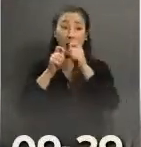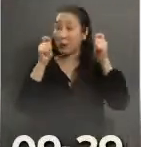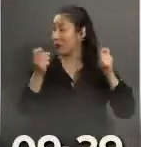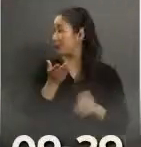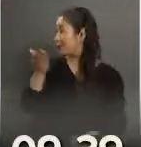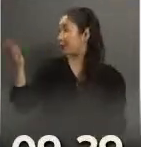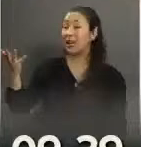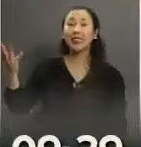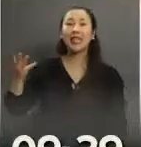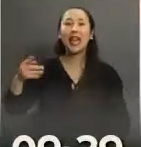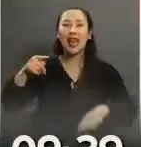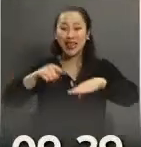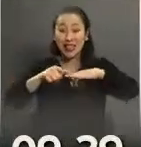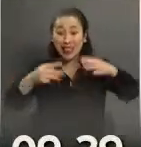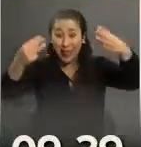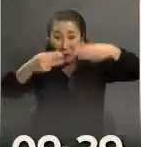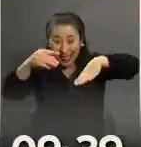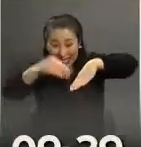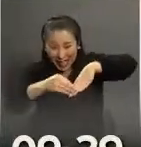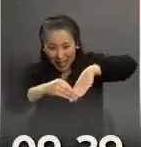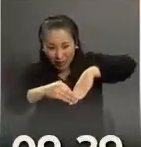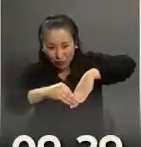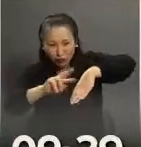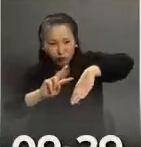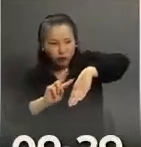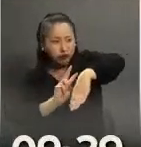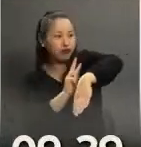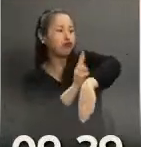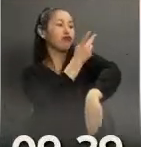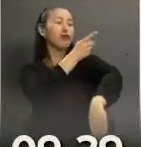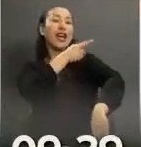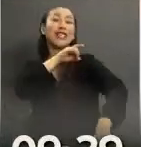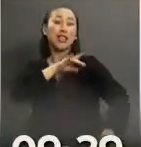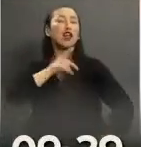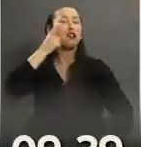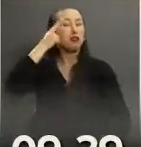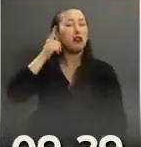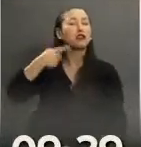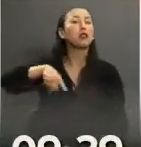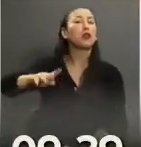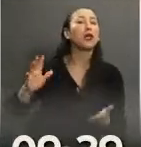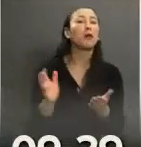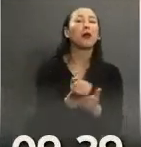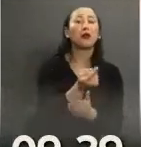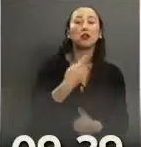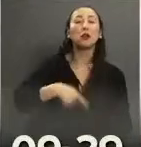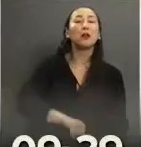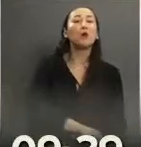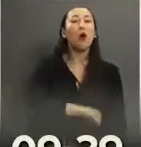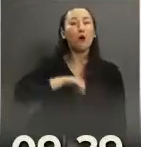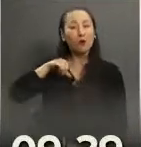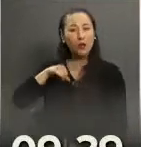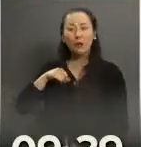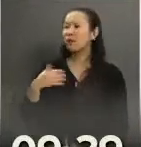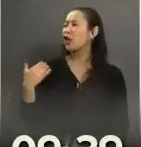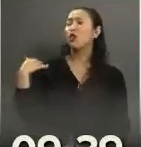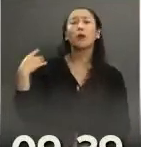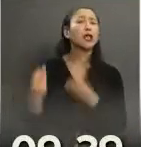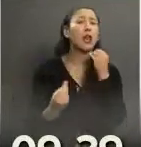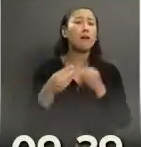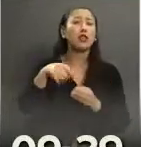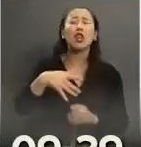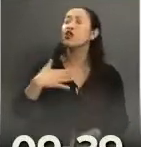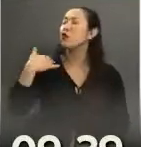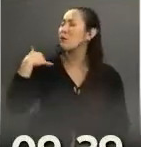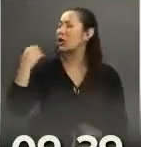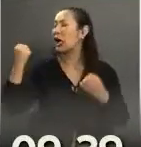desde Magallanes a cambiar Chile, y creo que de una u otra manera lo estamos logrando y que estamos orgullosos también, independiente de lo que pase en esta elección. Creo que hemos